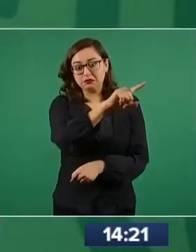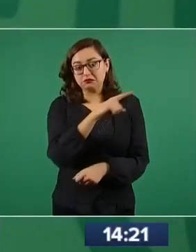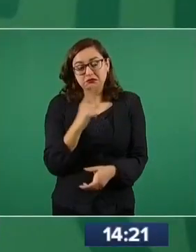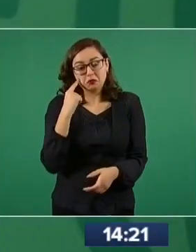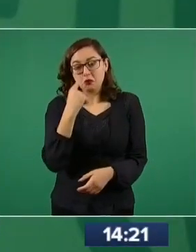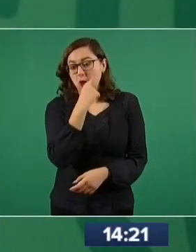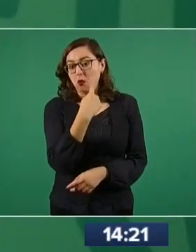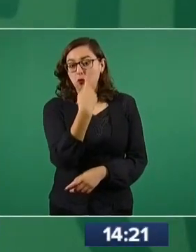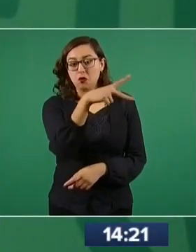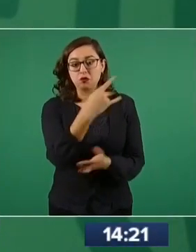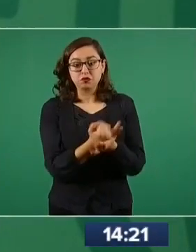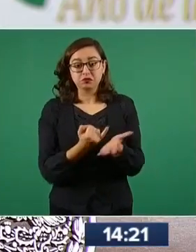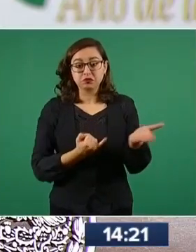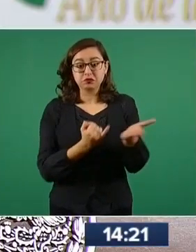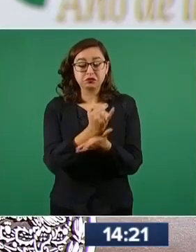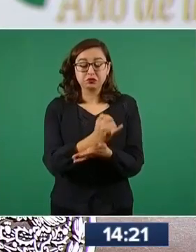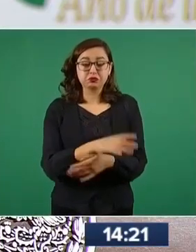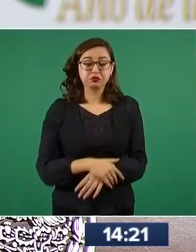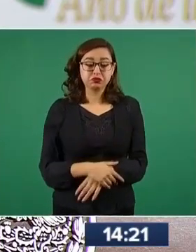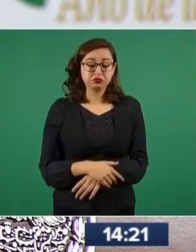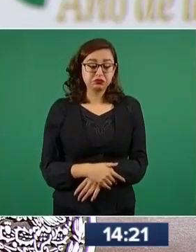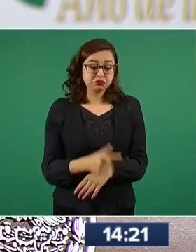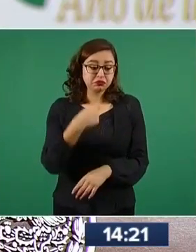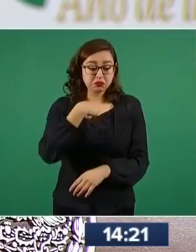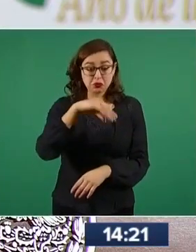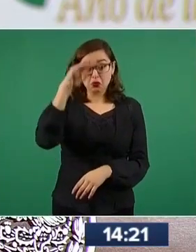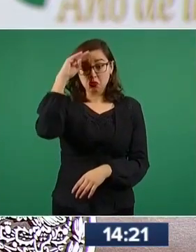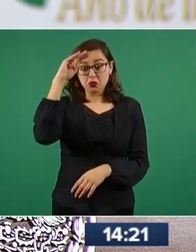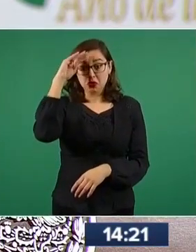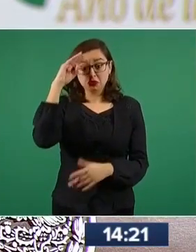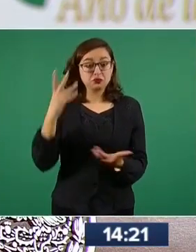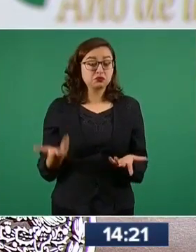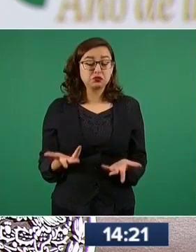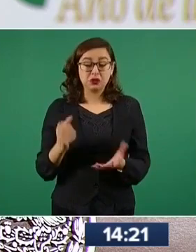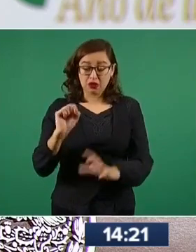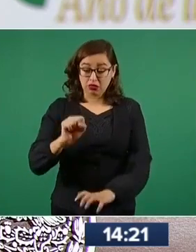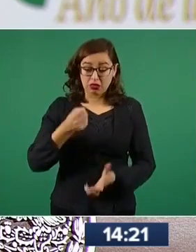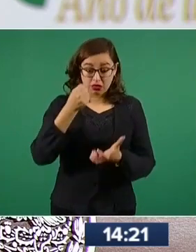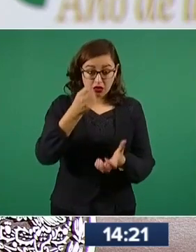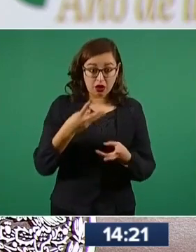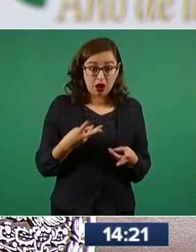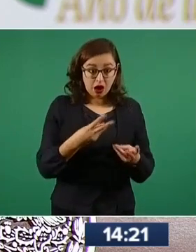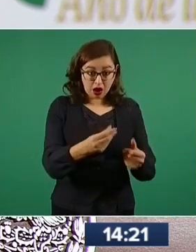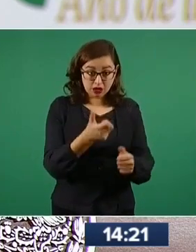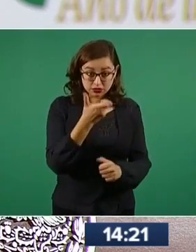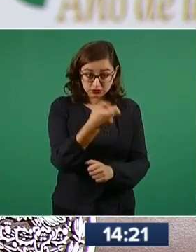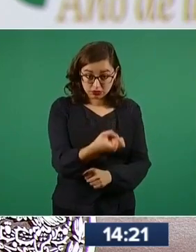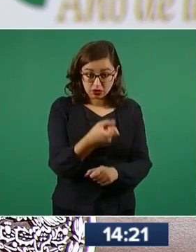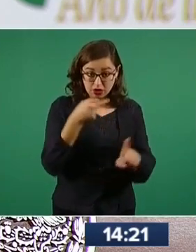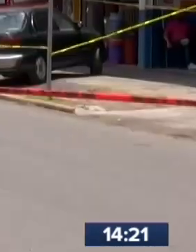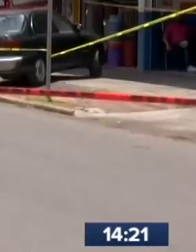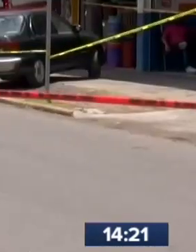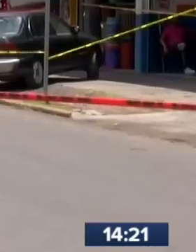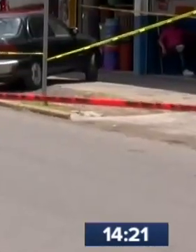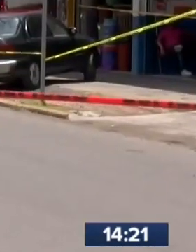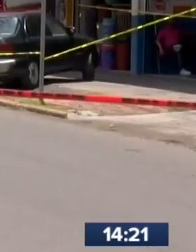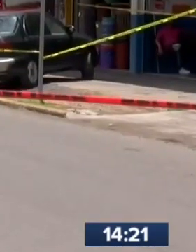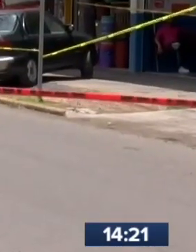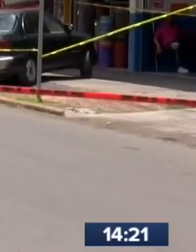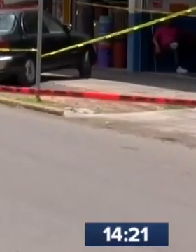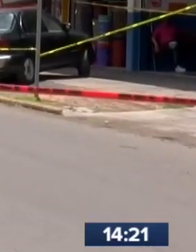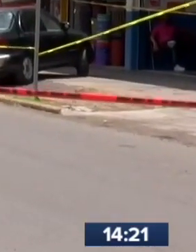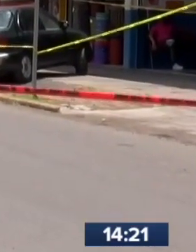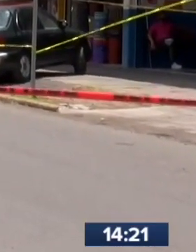Además, el presidente lamentó el asesinato del periodista Abraham Mendoza en Morelia. Reconoció el trabajo de las autoridades